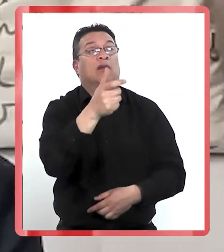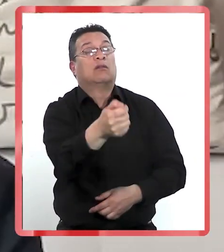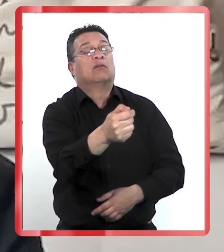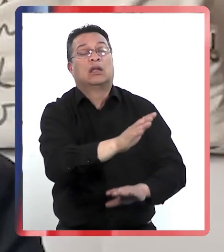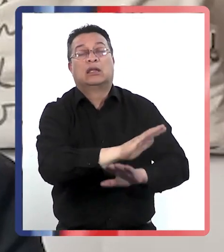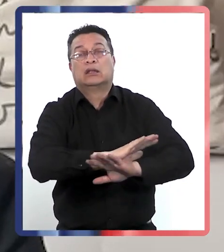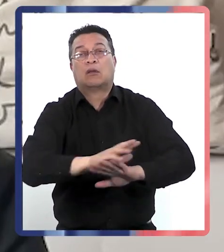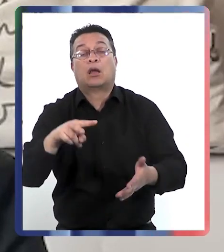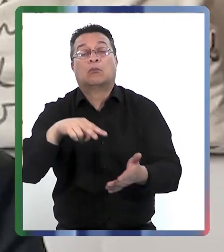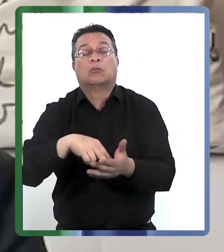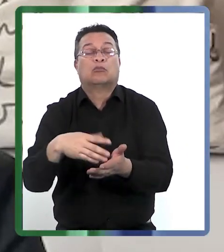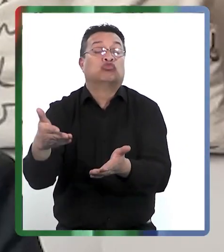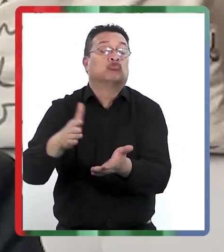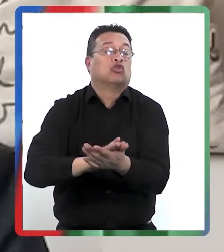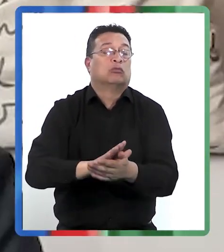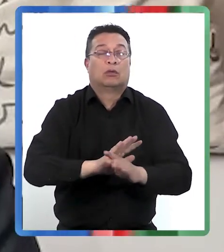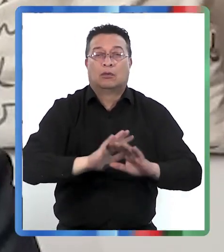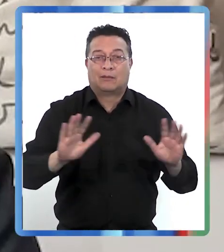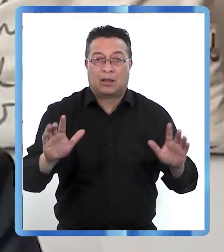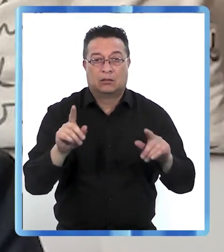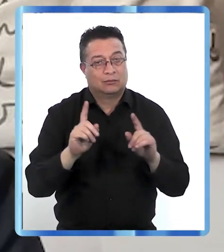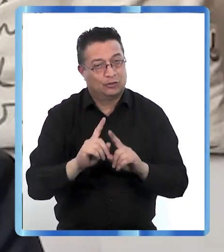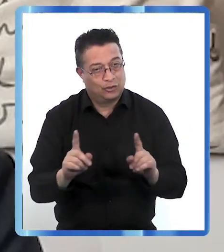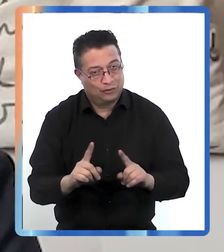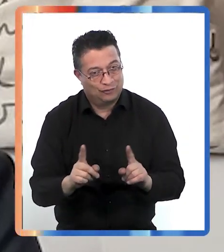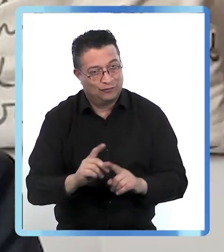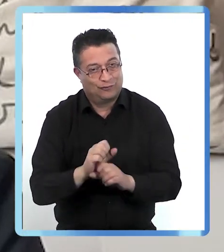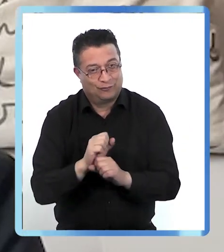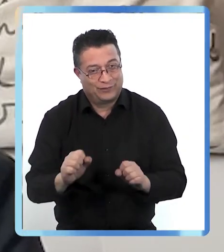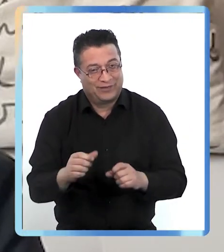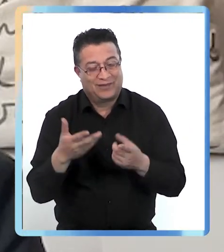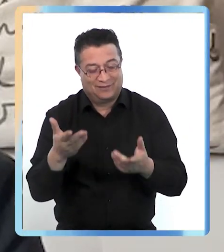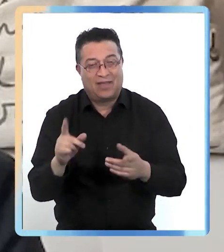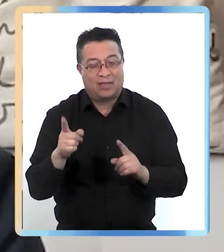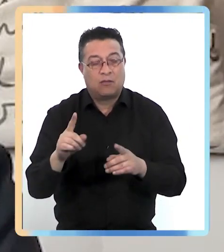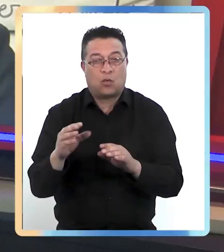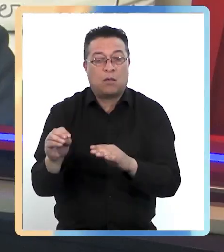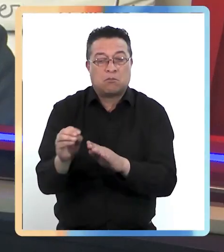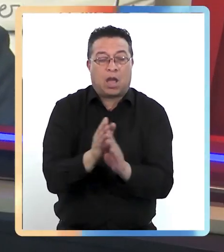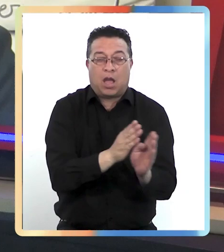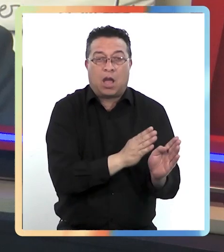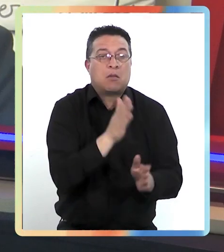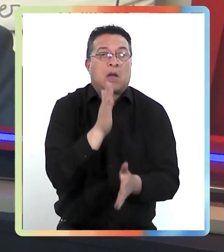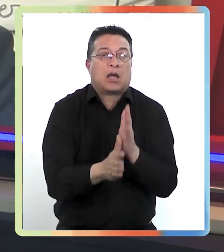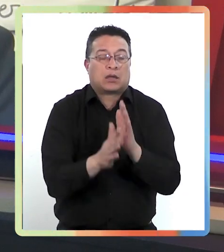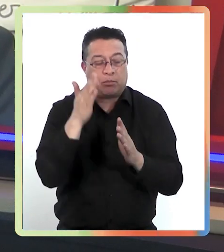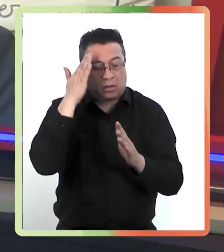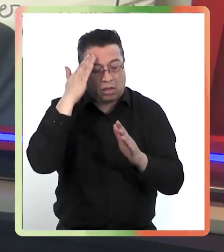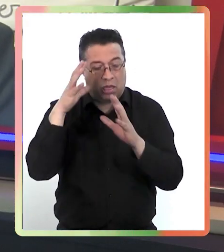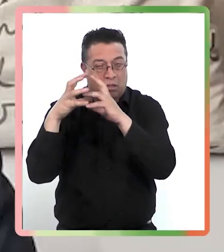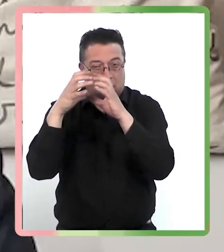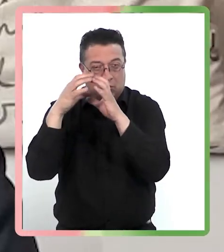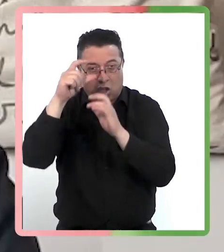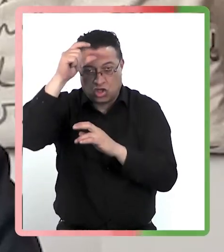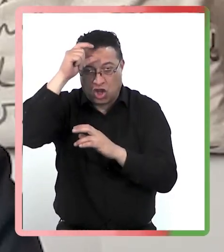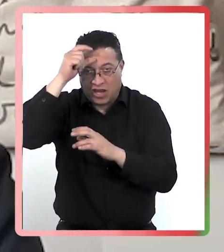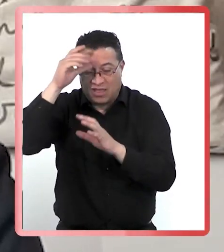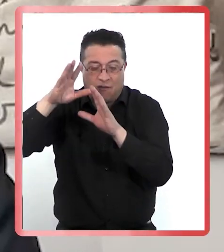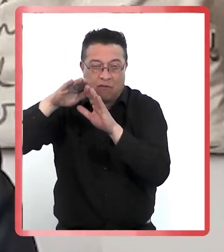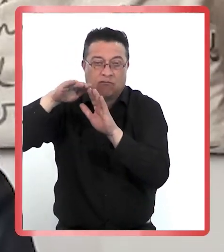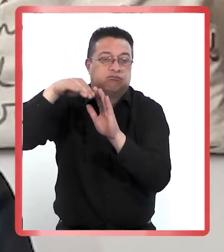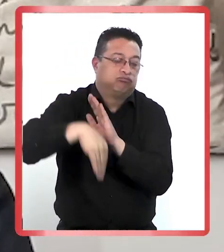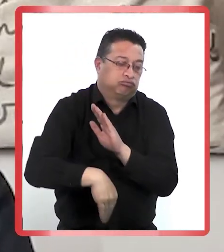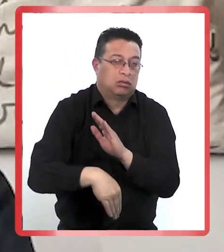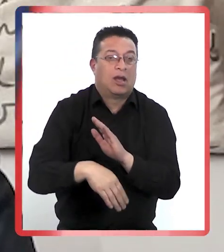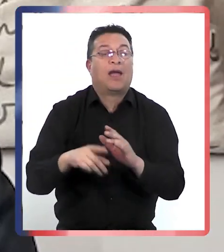ver televisión y a esperar la muerte. Eso probablemente lo que único que va a hacer adelantar justamente el deterioro cognitivo. Ya uno